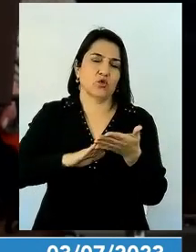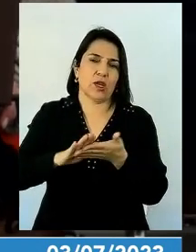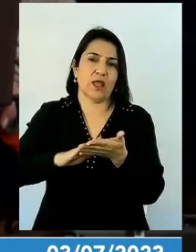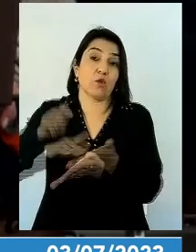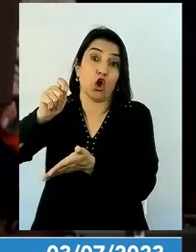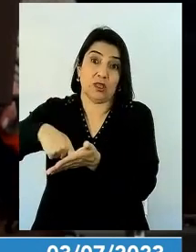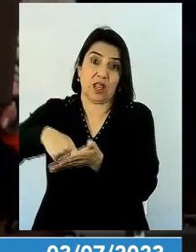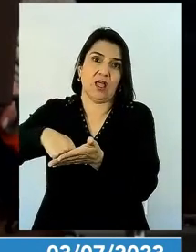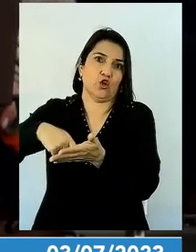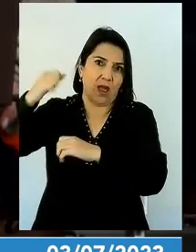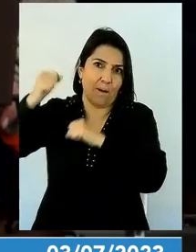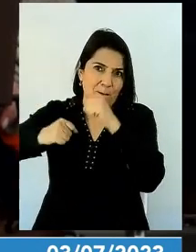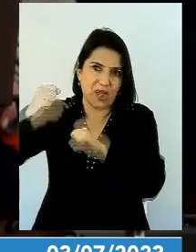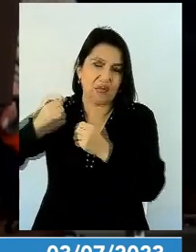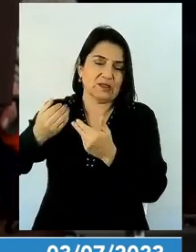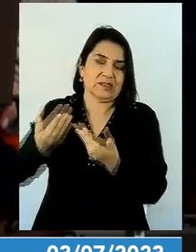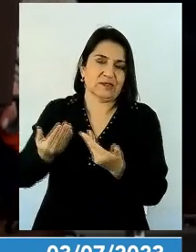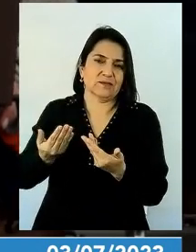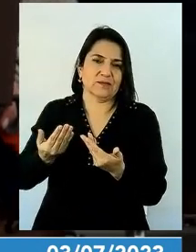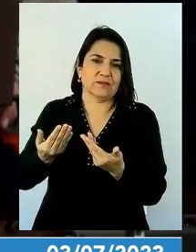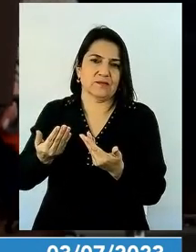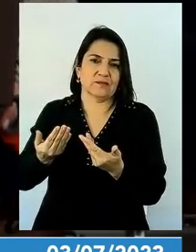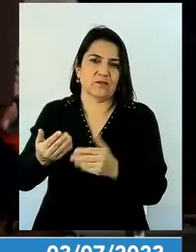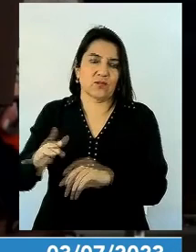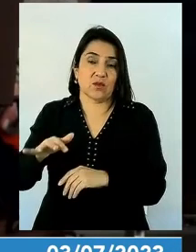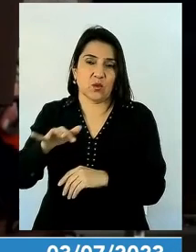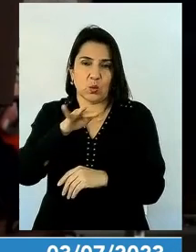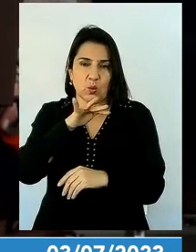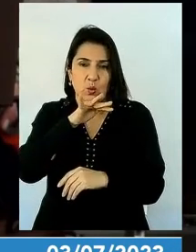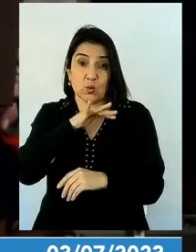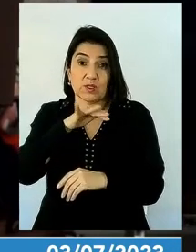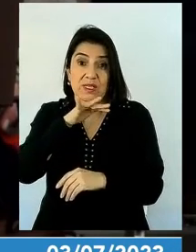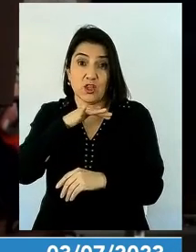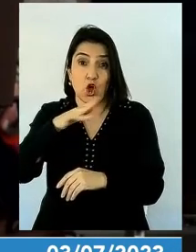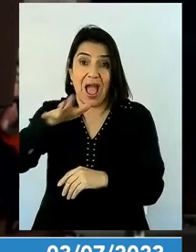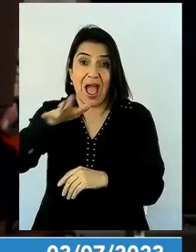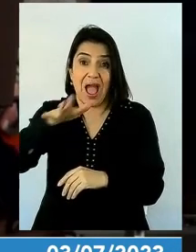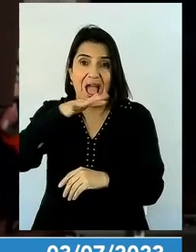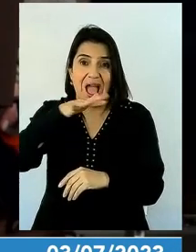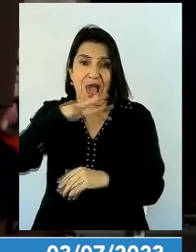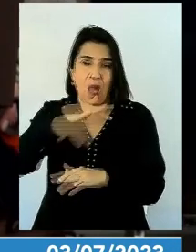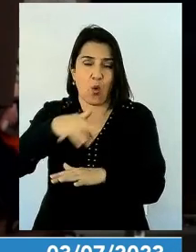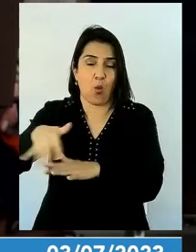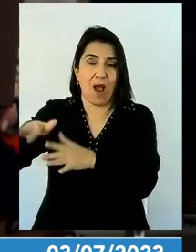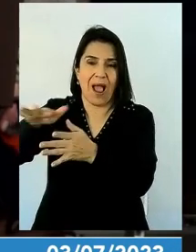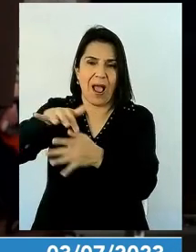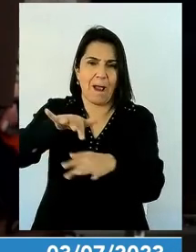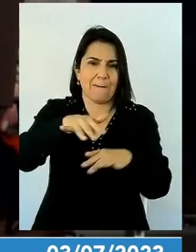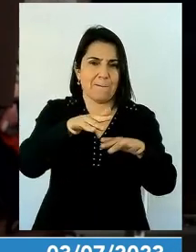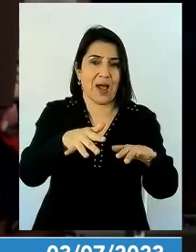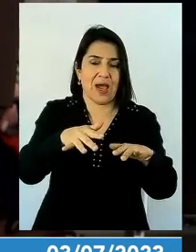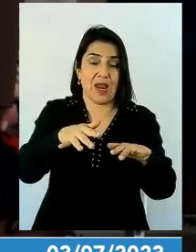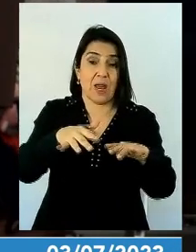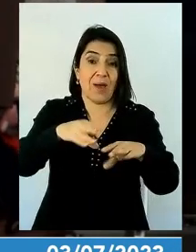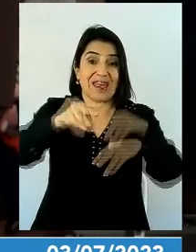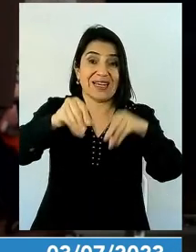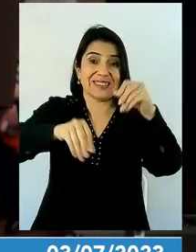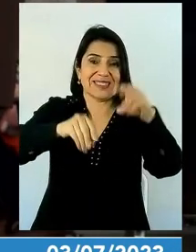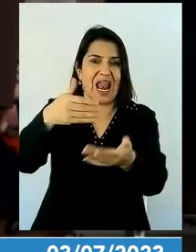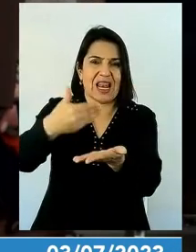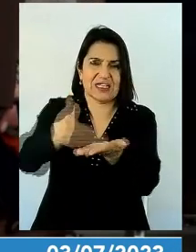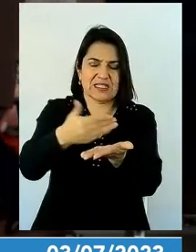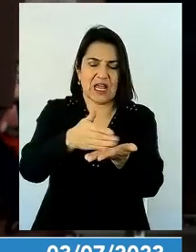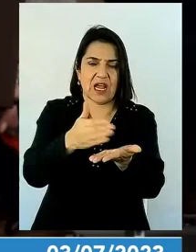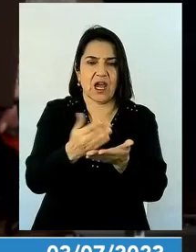la utilización del agua de mar para la desalinización? ¿O usted cree que eso no podría ser un buen camino? Me gustaría